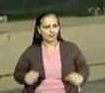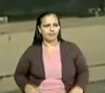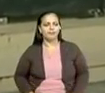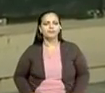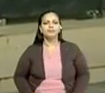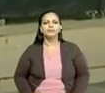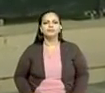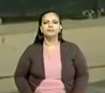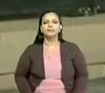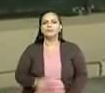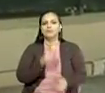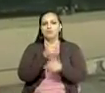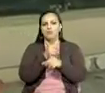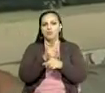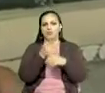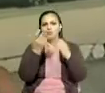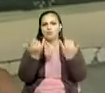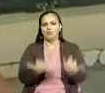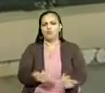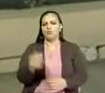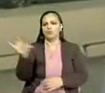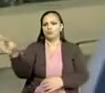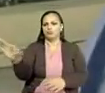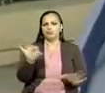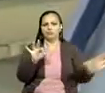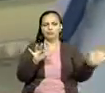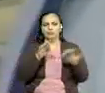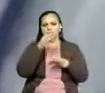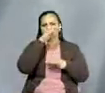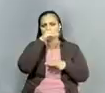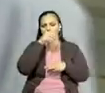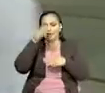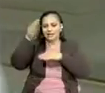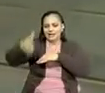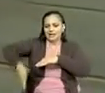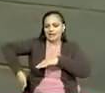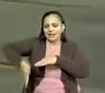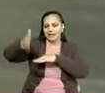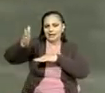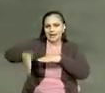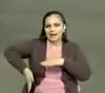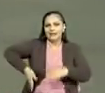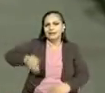implementar agentes en cada intersección, tanto de Ilanes e Higueras,